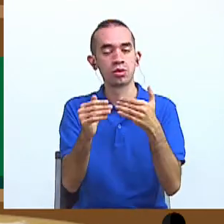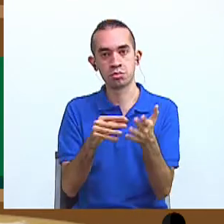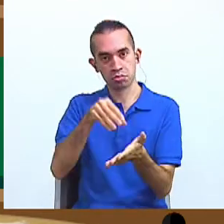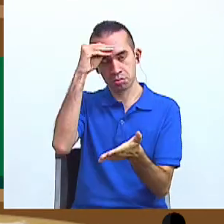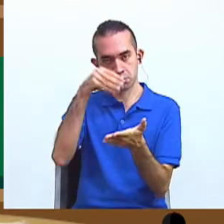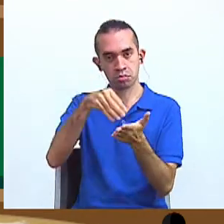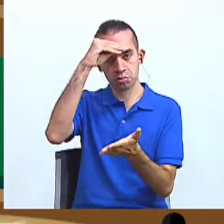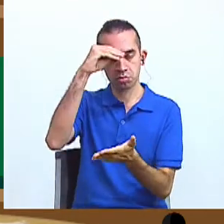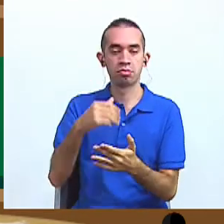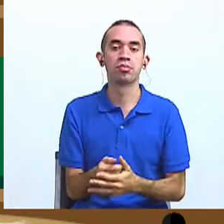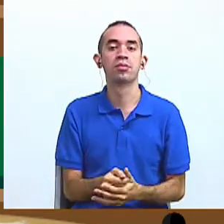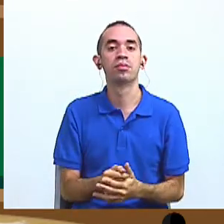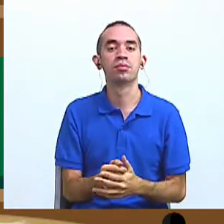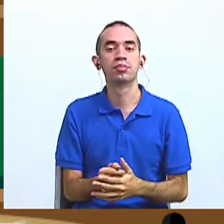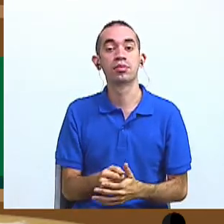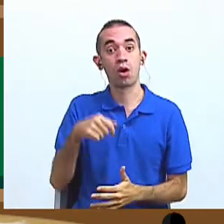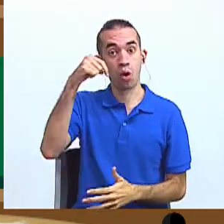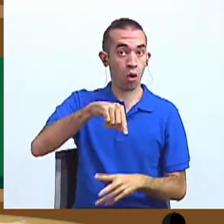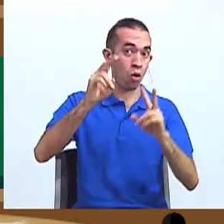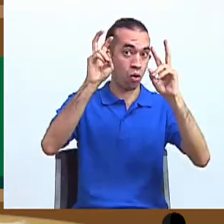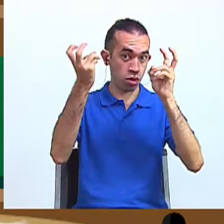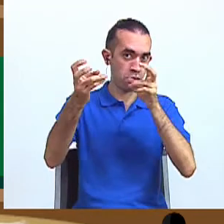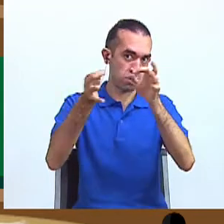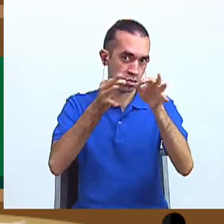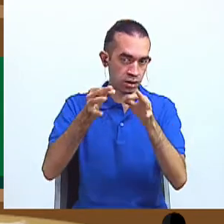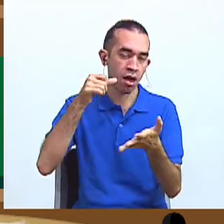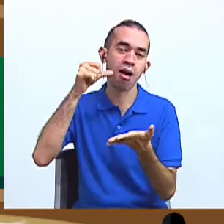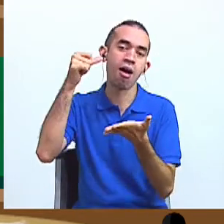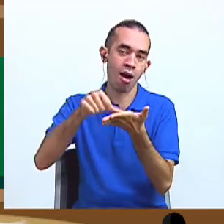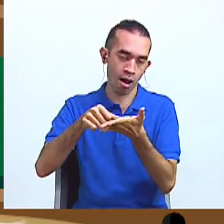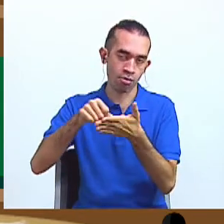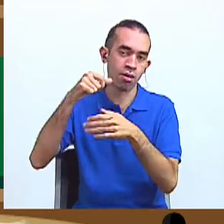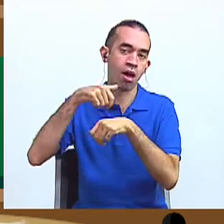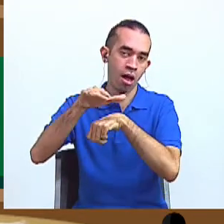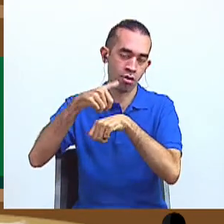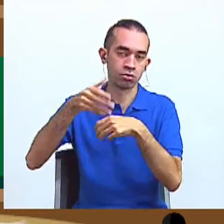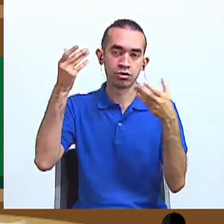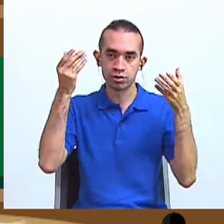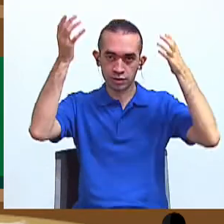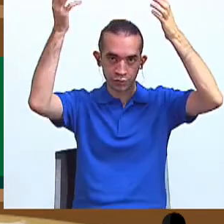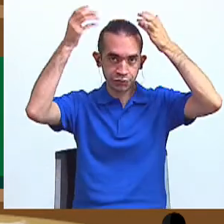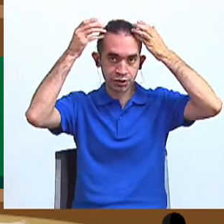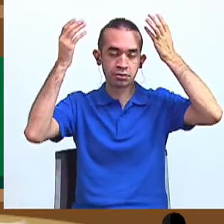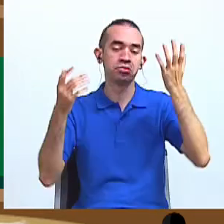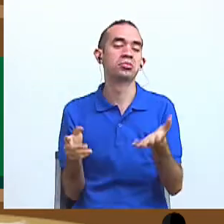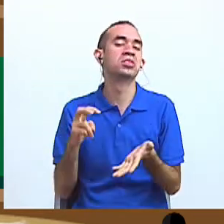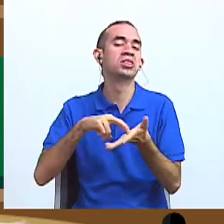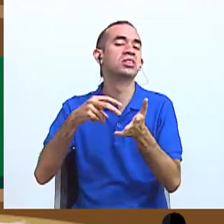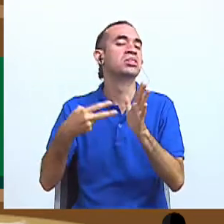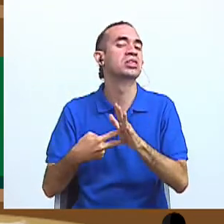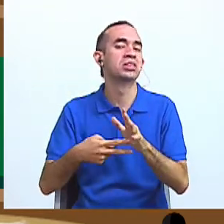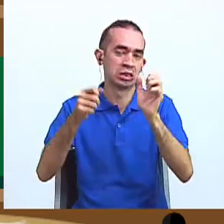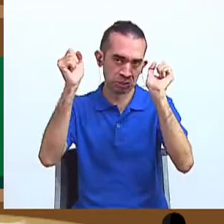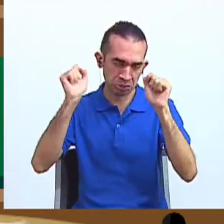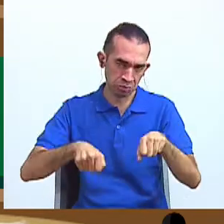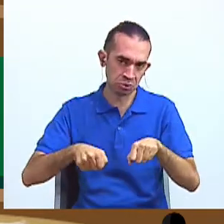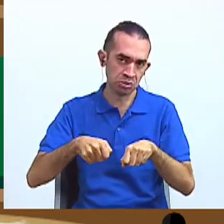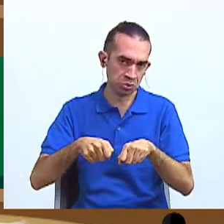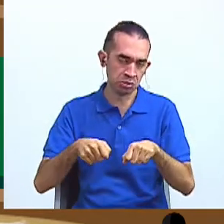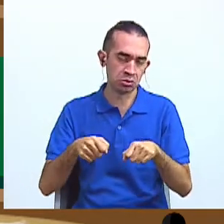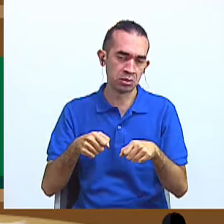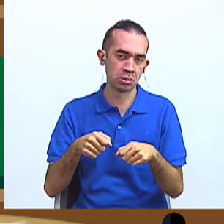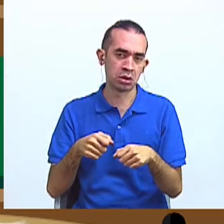aprendiendo. Además, hoy hablaremos sobre el cartero del rey, así que tendremos oportunidad de fortalecer nuestros